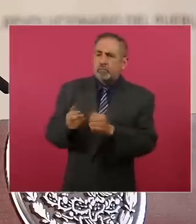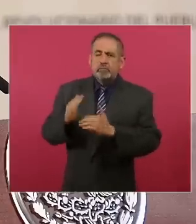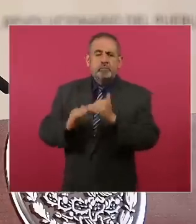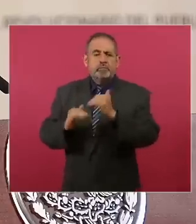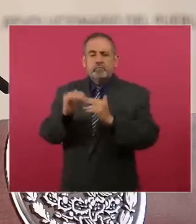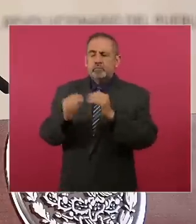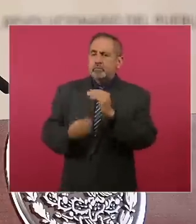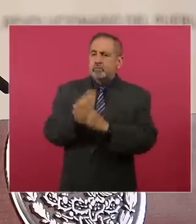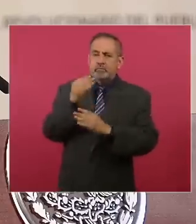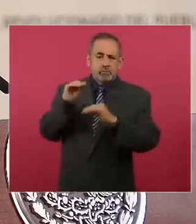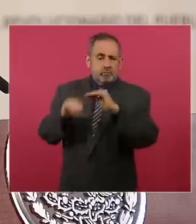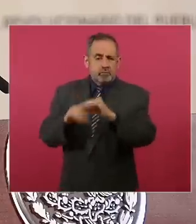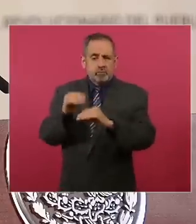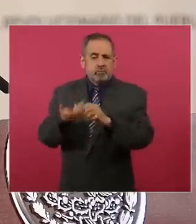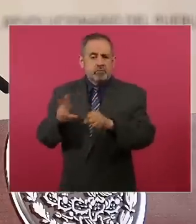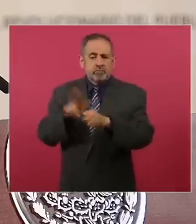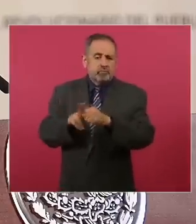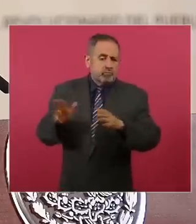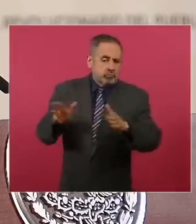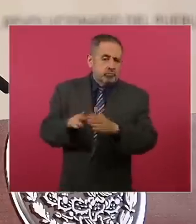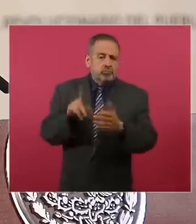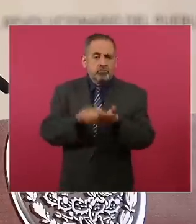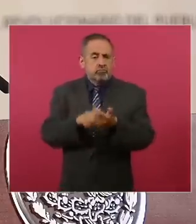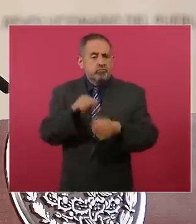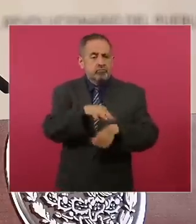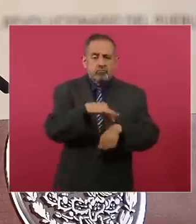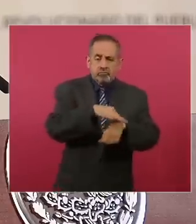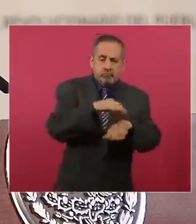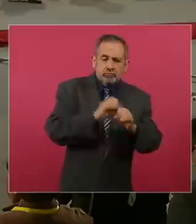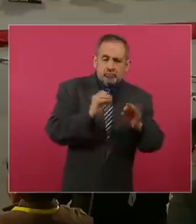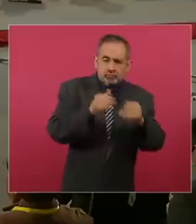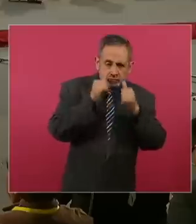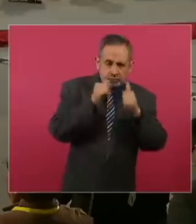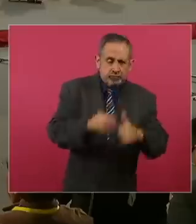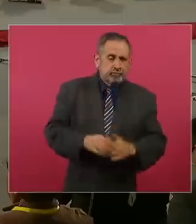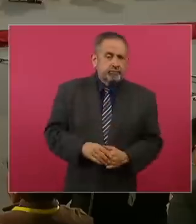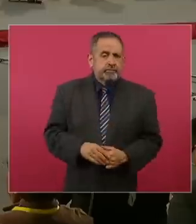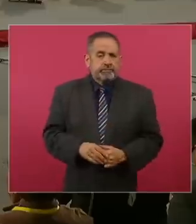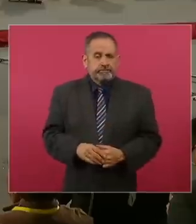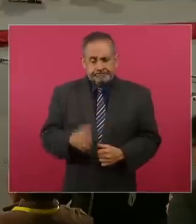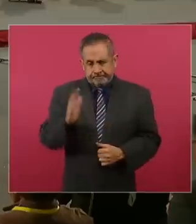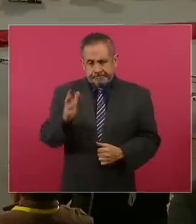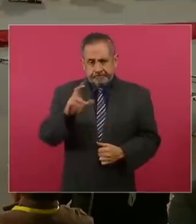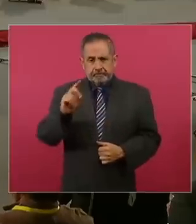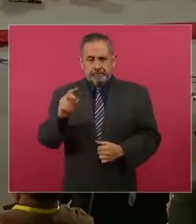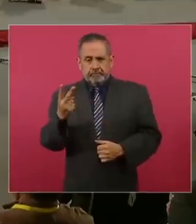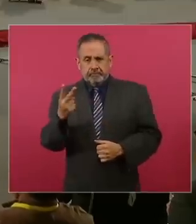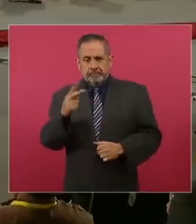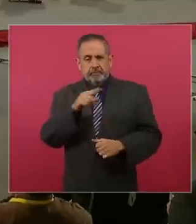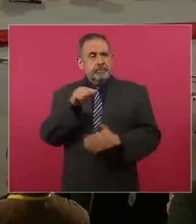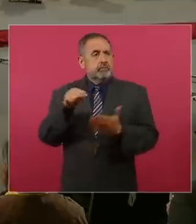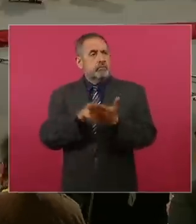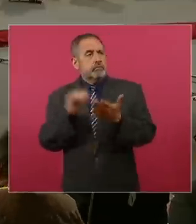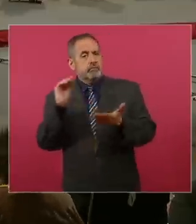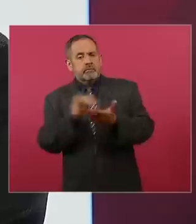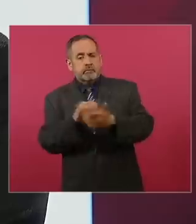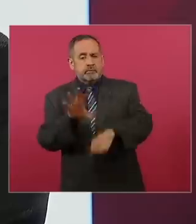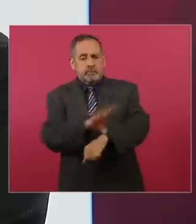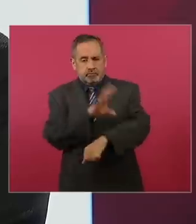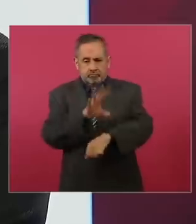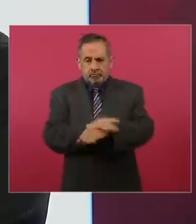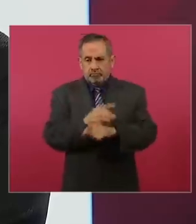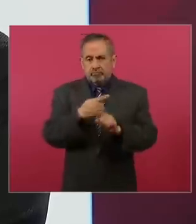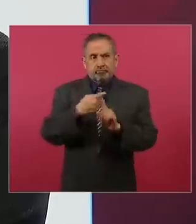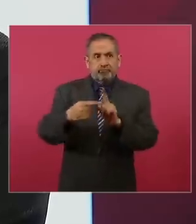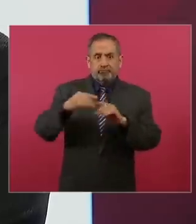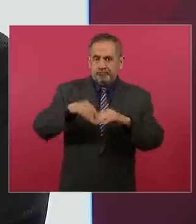construcción y equipamiento de clínicas o dispensarios médicos. Se realizaron 32 instalaciones eléctricas de media y baja